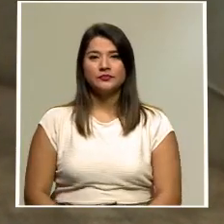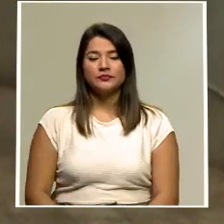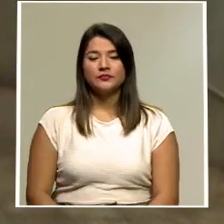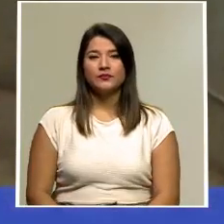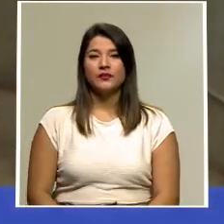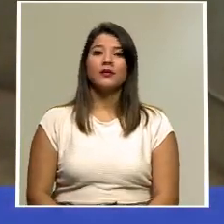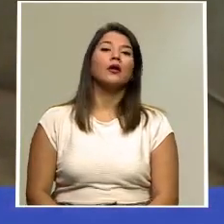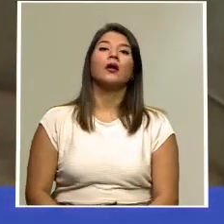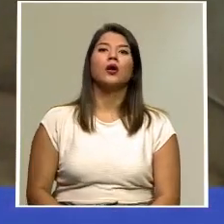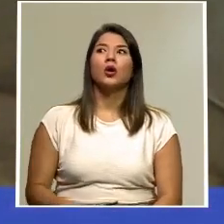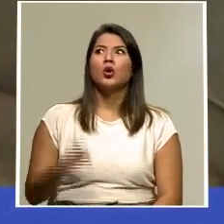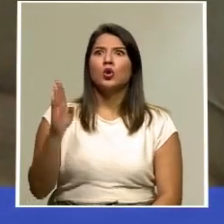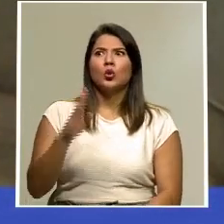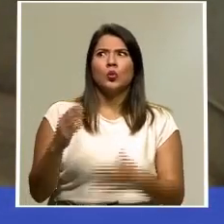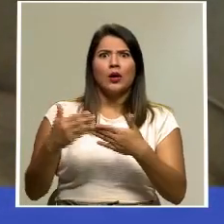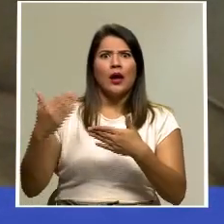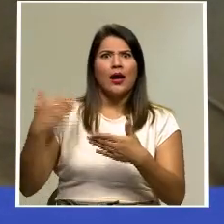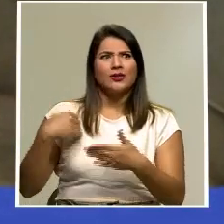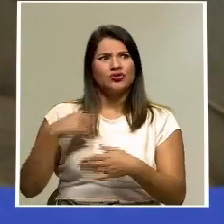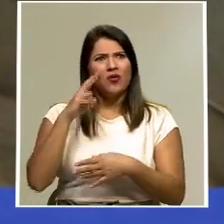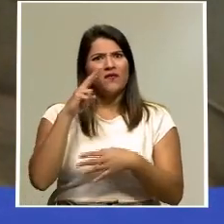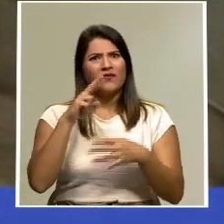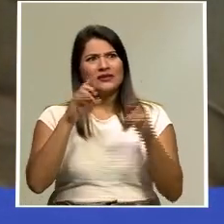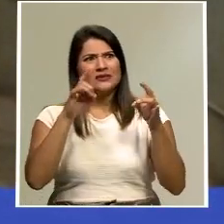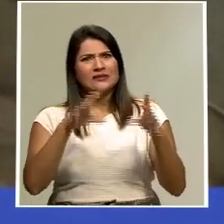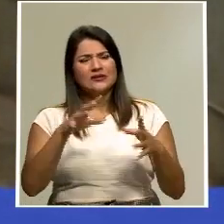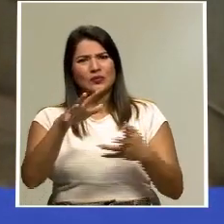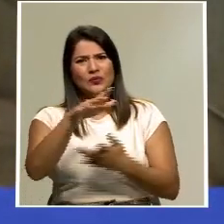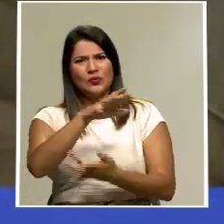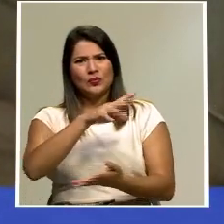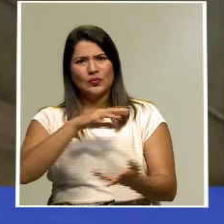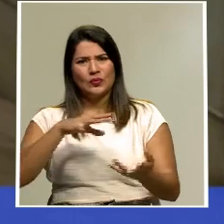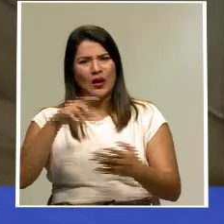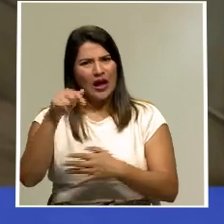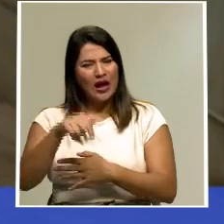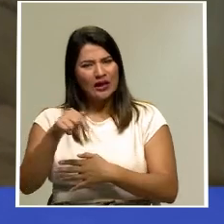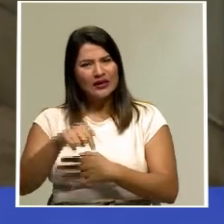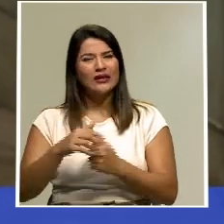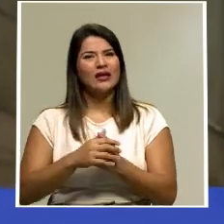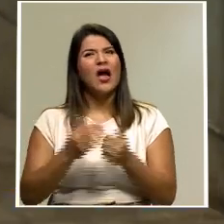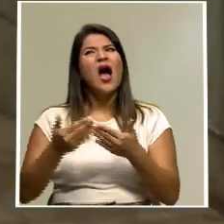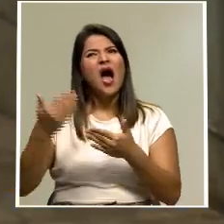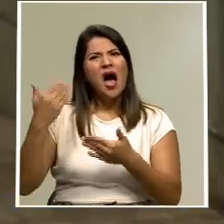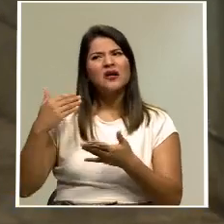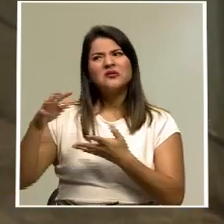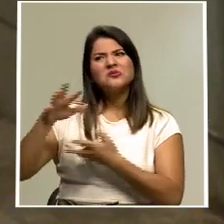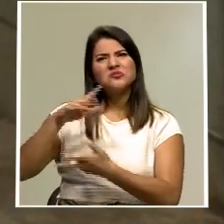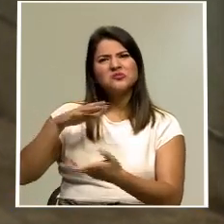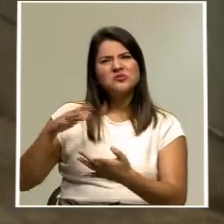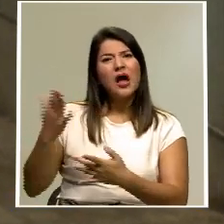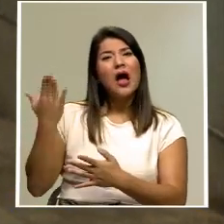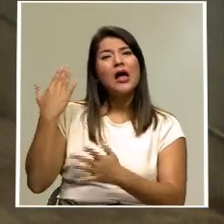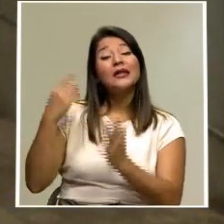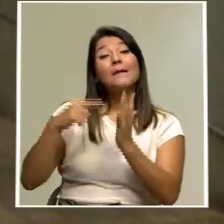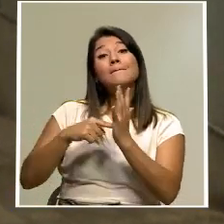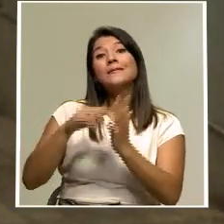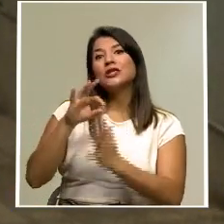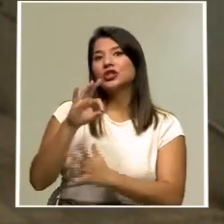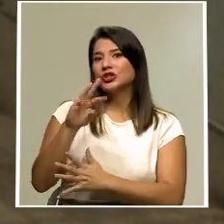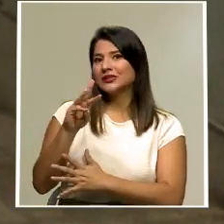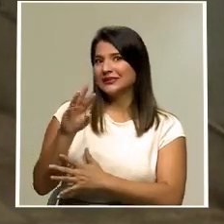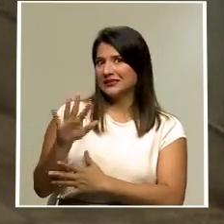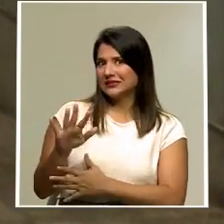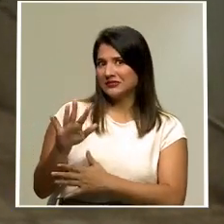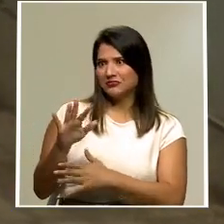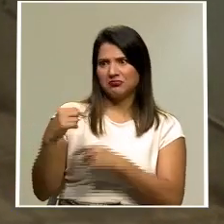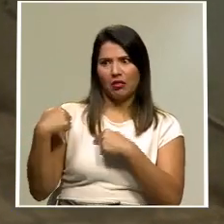En los últimos años no he visto un ciclón tan devastador en Bombay. Antes hubo un ciclón devastador similar en 1965 y